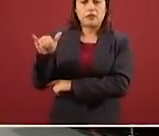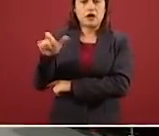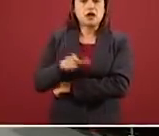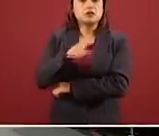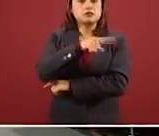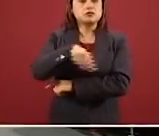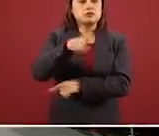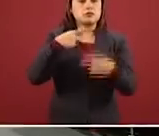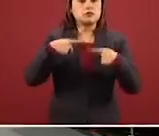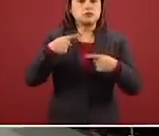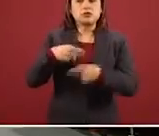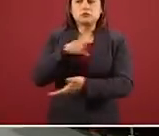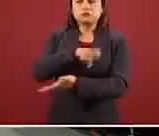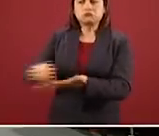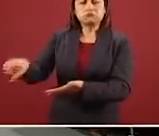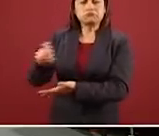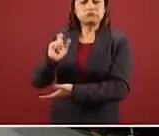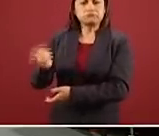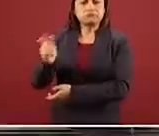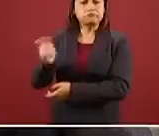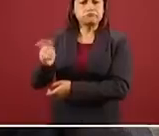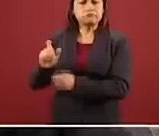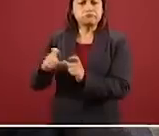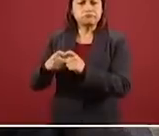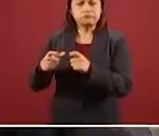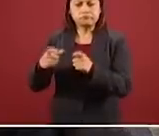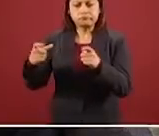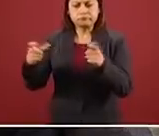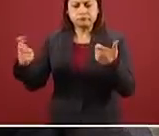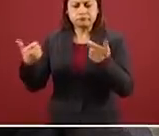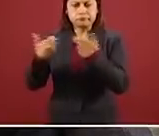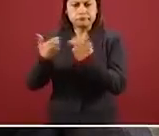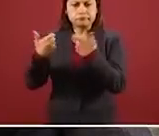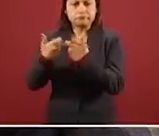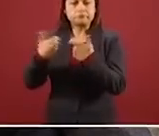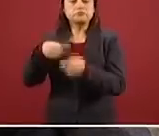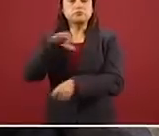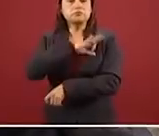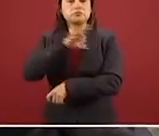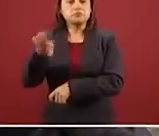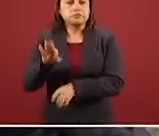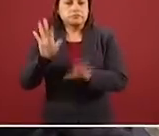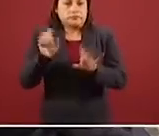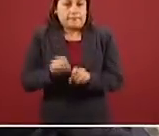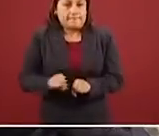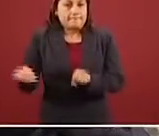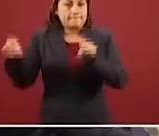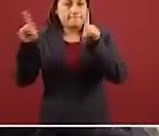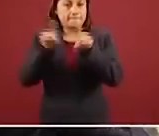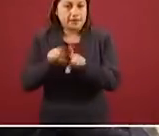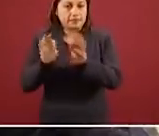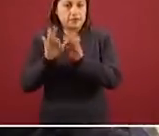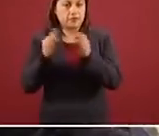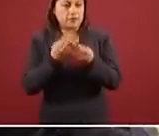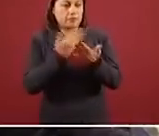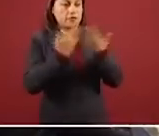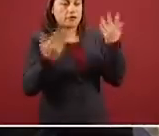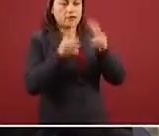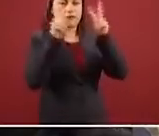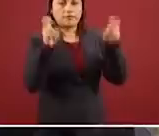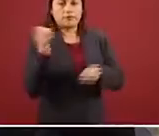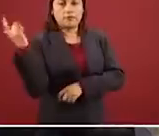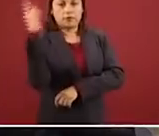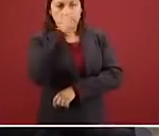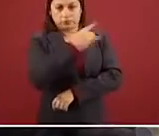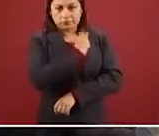Y entonces le daríamos fin a este problema del avión presidencial. Como le digo, no se trata de